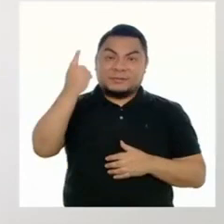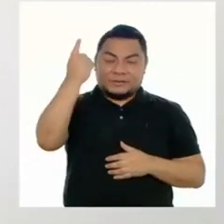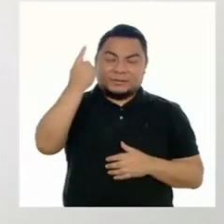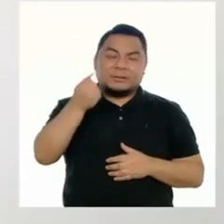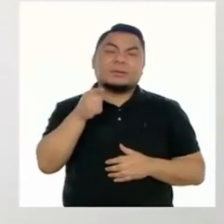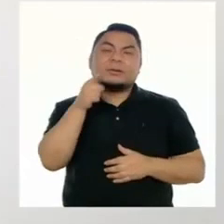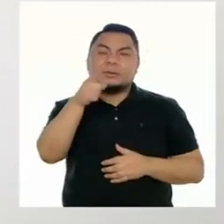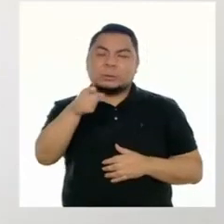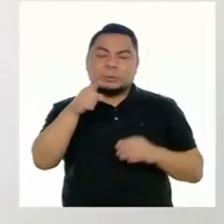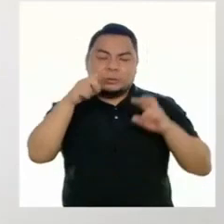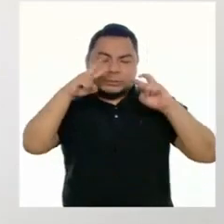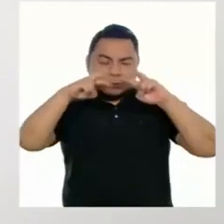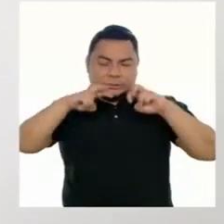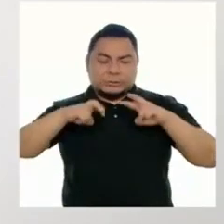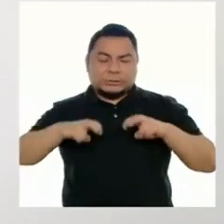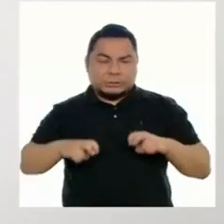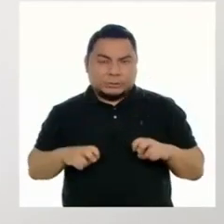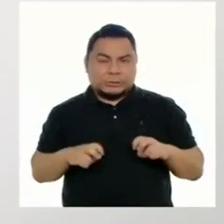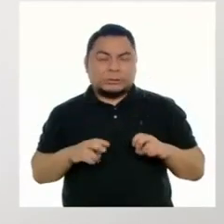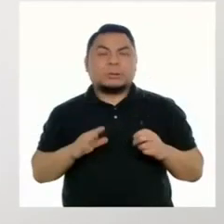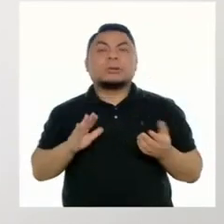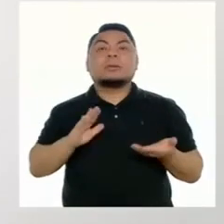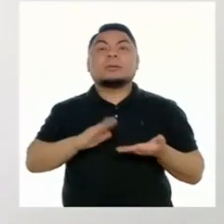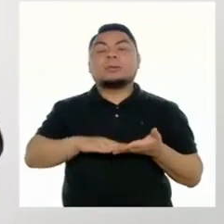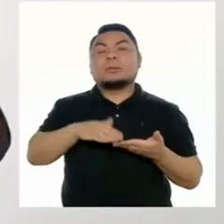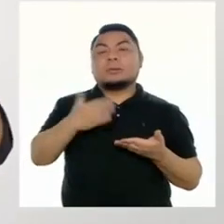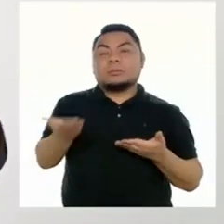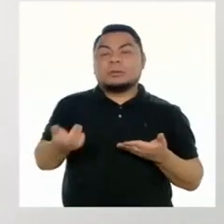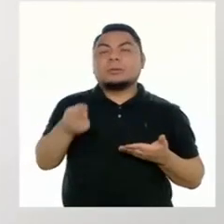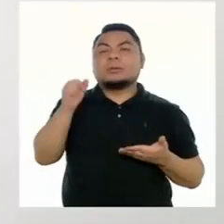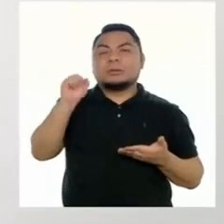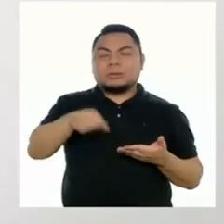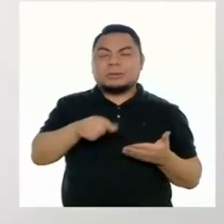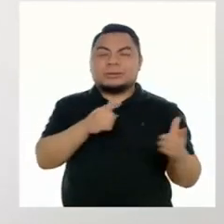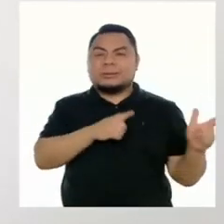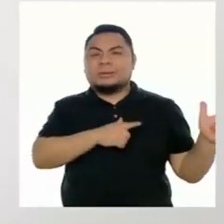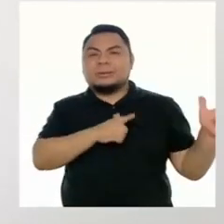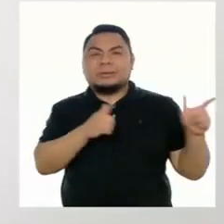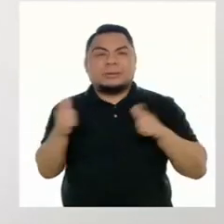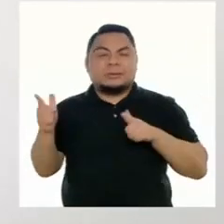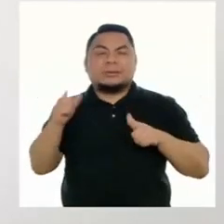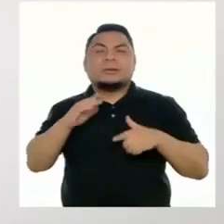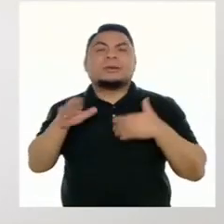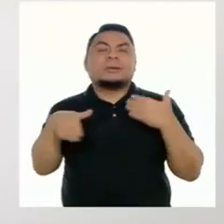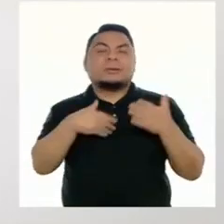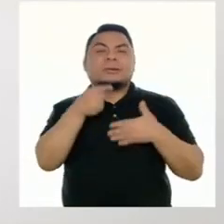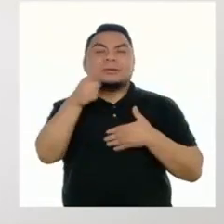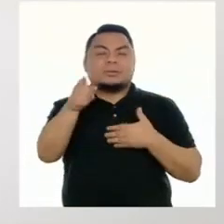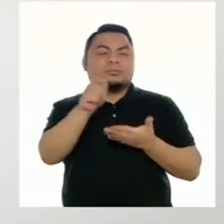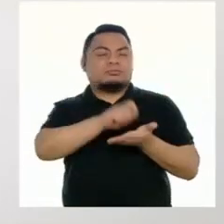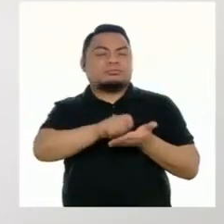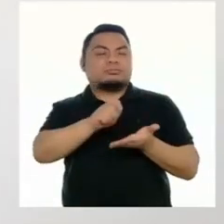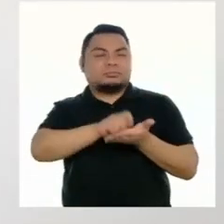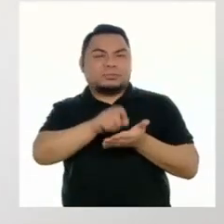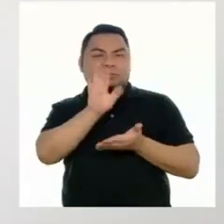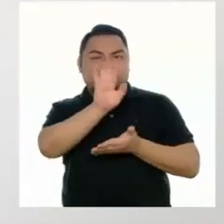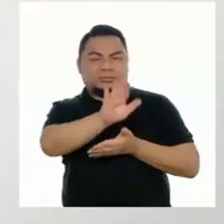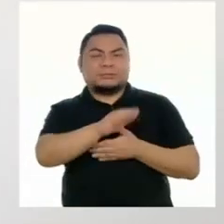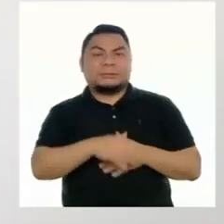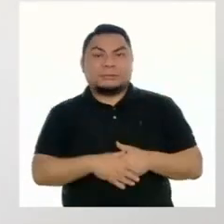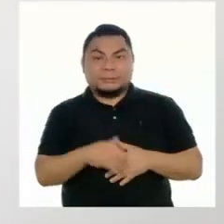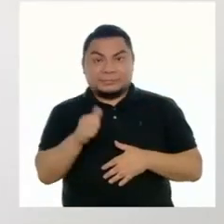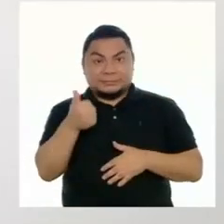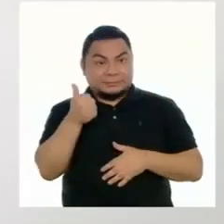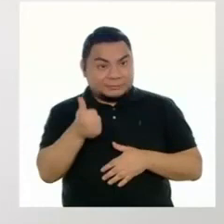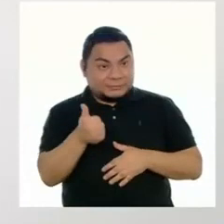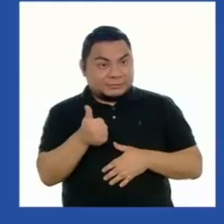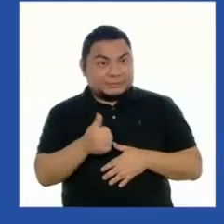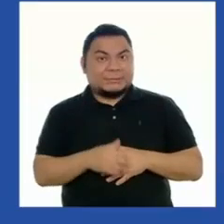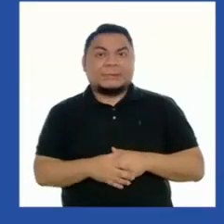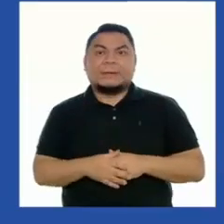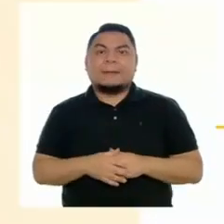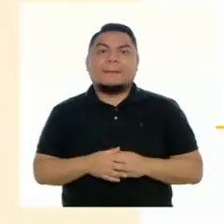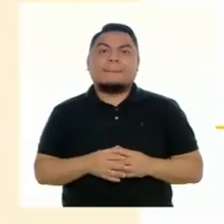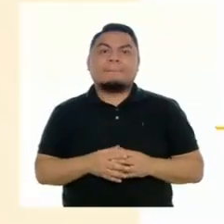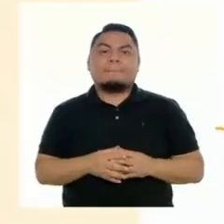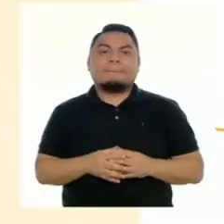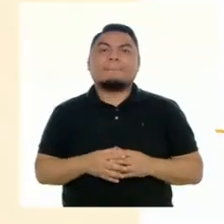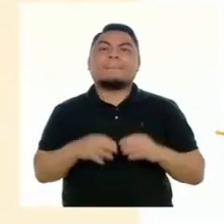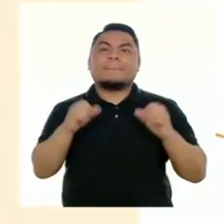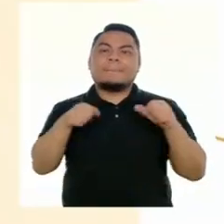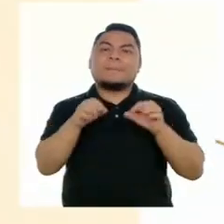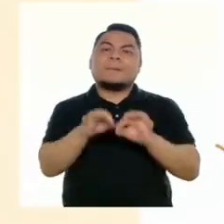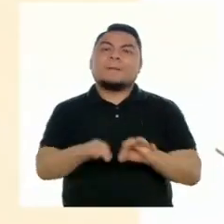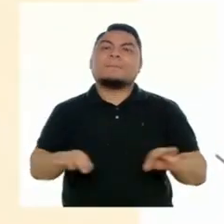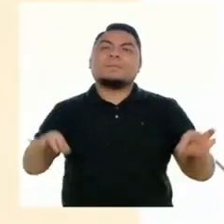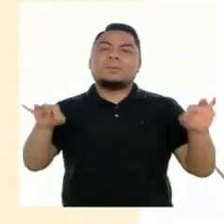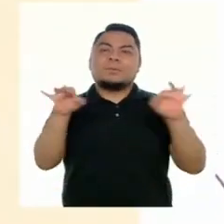Primero, analicémoslo y luego estaremos listos para que redactes el tuyo. ¿Está bien?